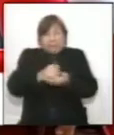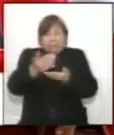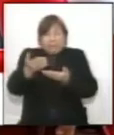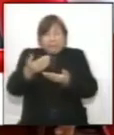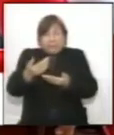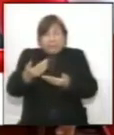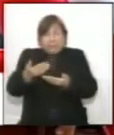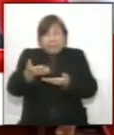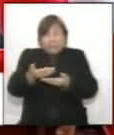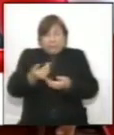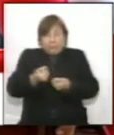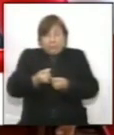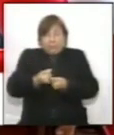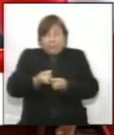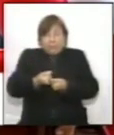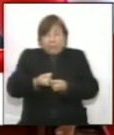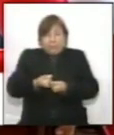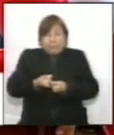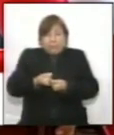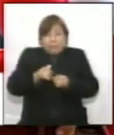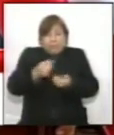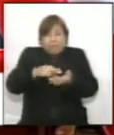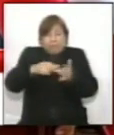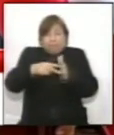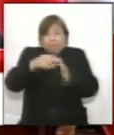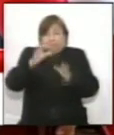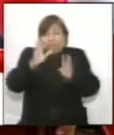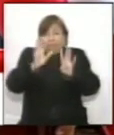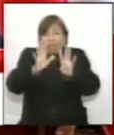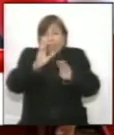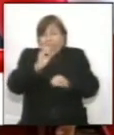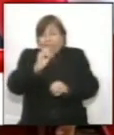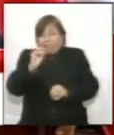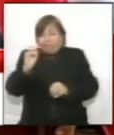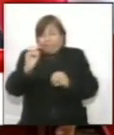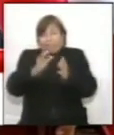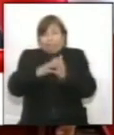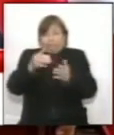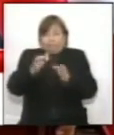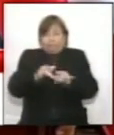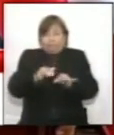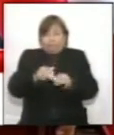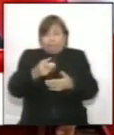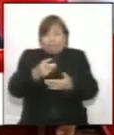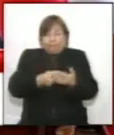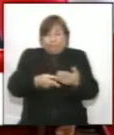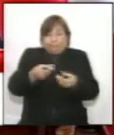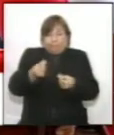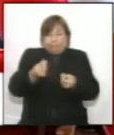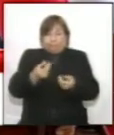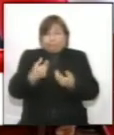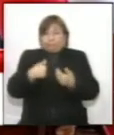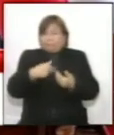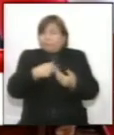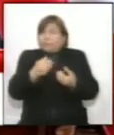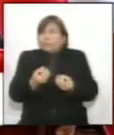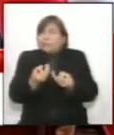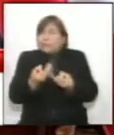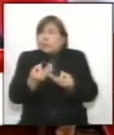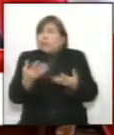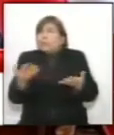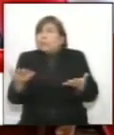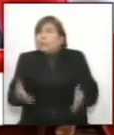una adquisición que significa 900.000 tablets a X precio que se pongan, estamos hablando de cuántos miles de